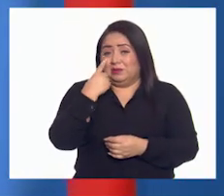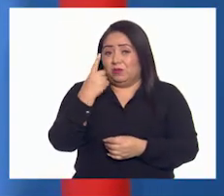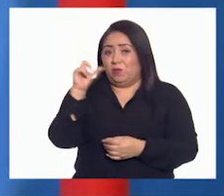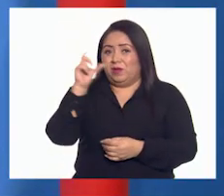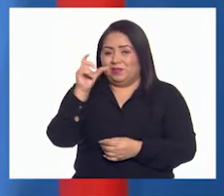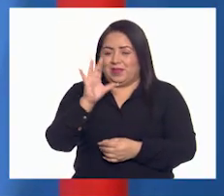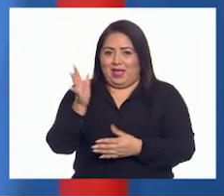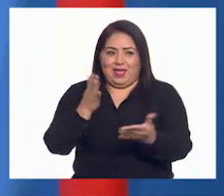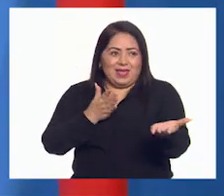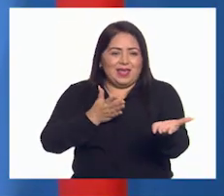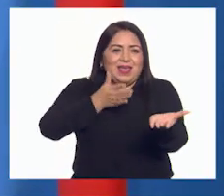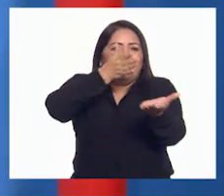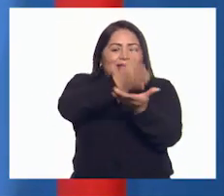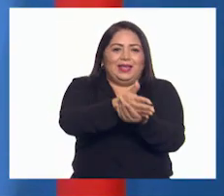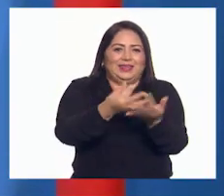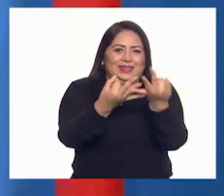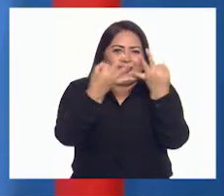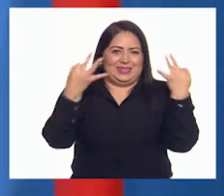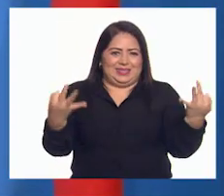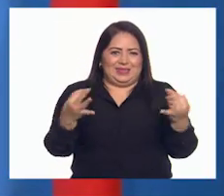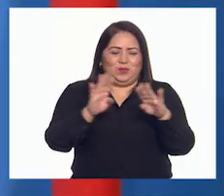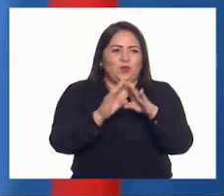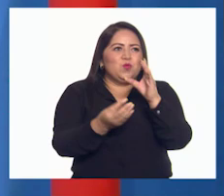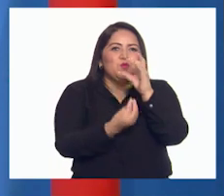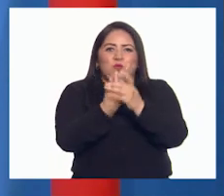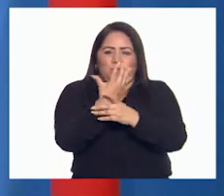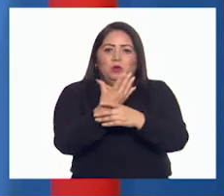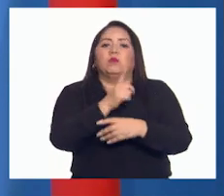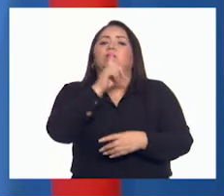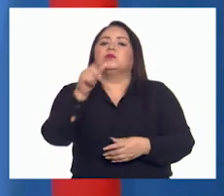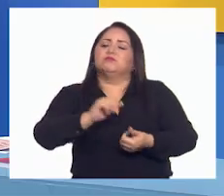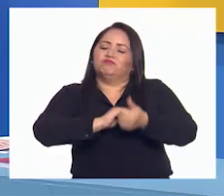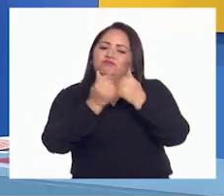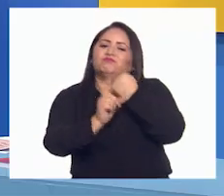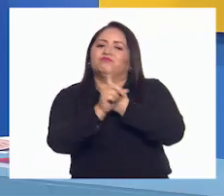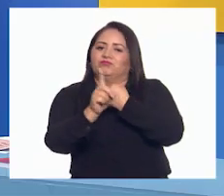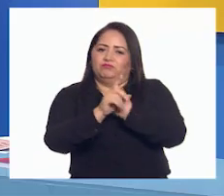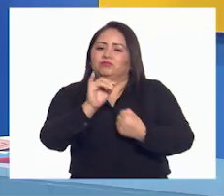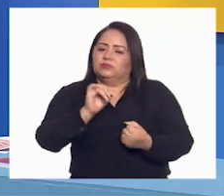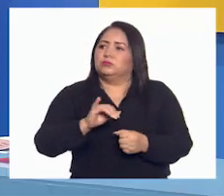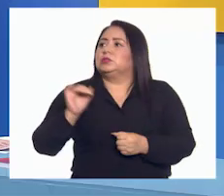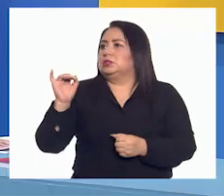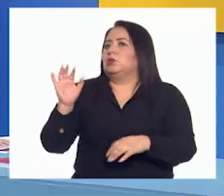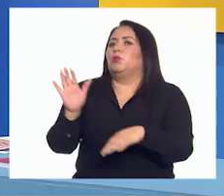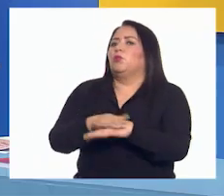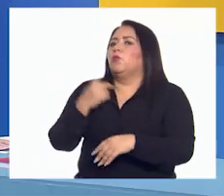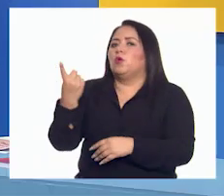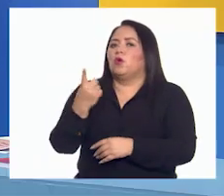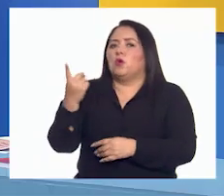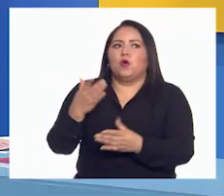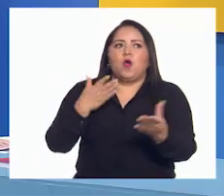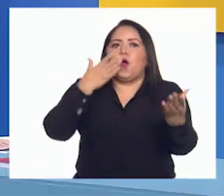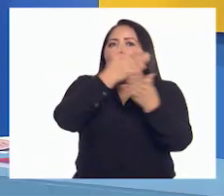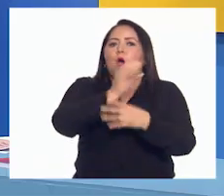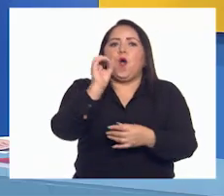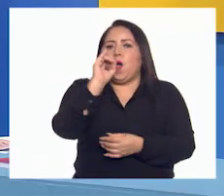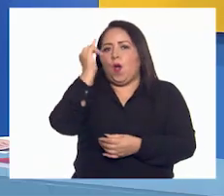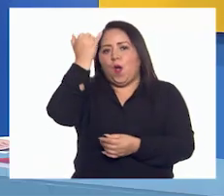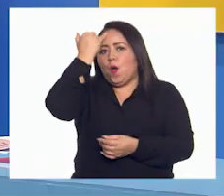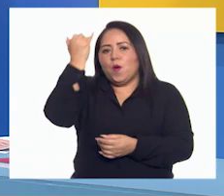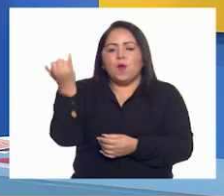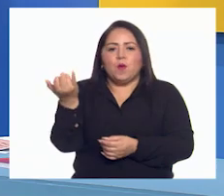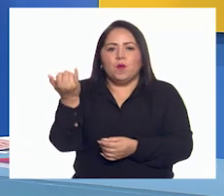haber puesto un pie sobre una nueva tierra trajo consecuencias. Pues sí, porque no llegó a las Indias, porque